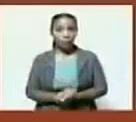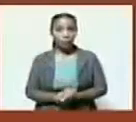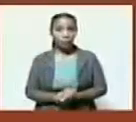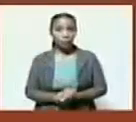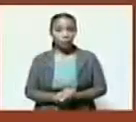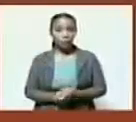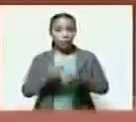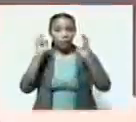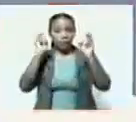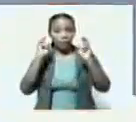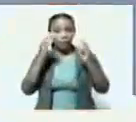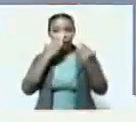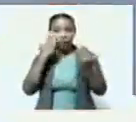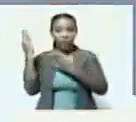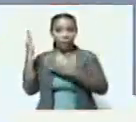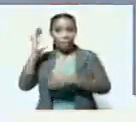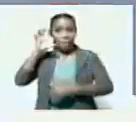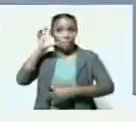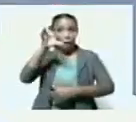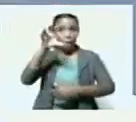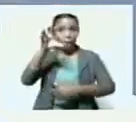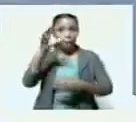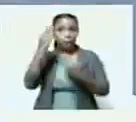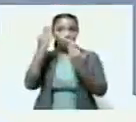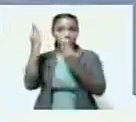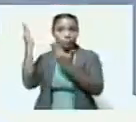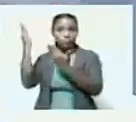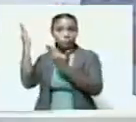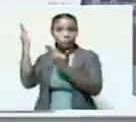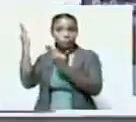noción, si se puede ver aquí en el mapa,